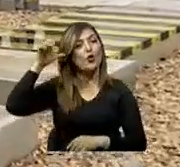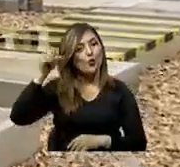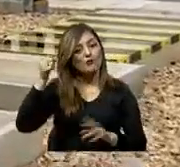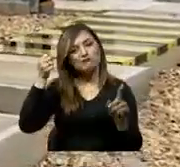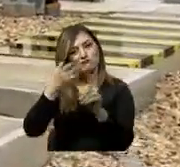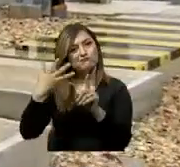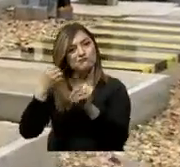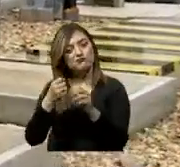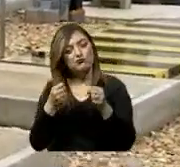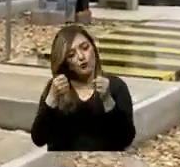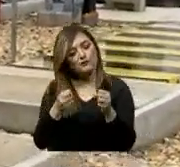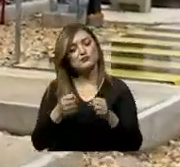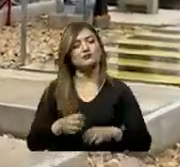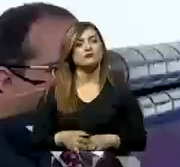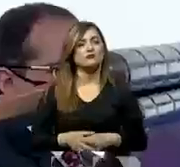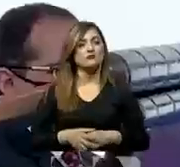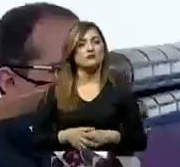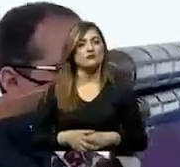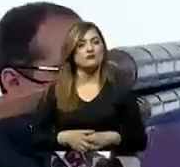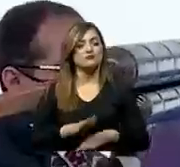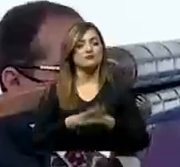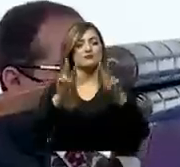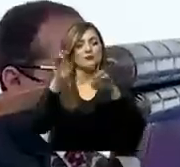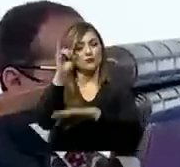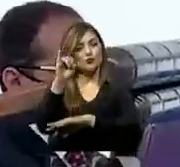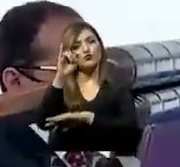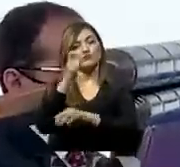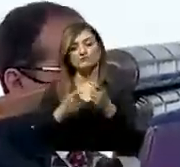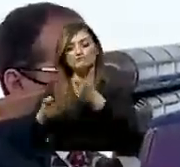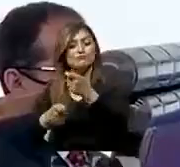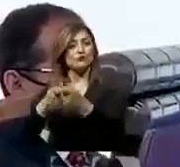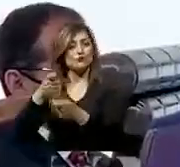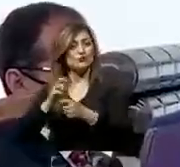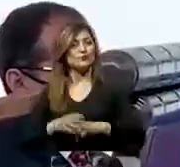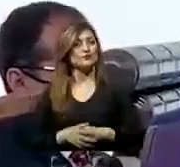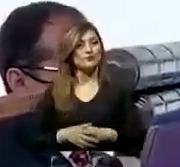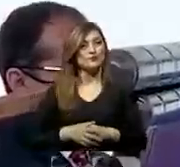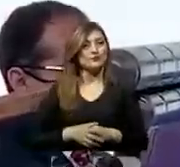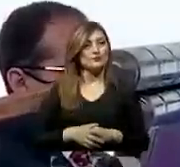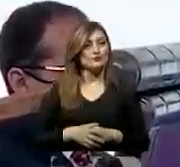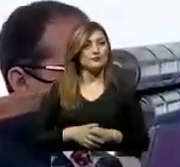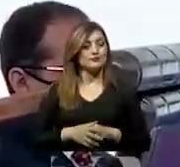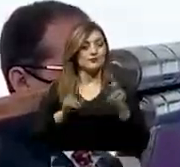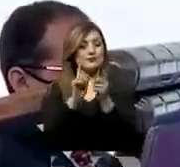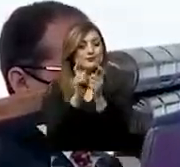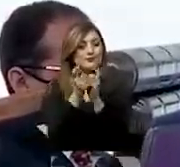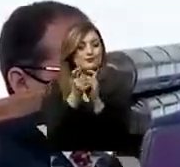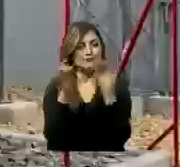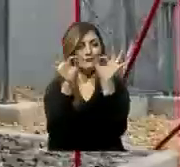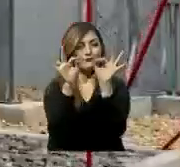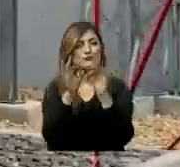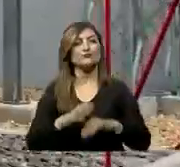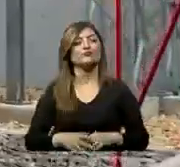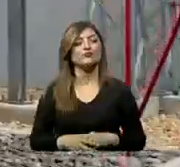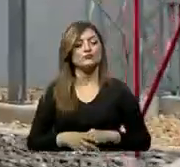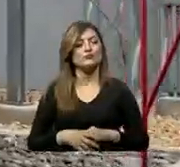que tiene en el sector industrial, residencial, comercial y en el tema de la transición y transformación energética.